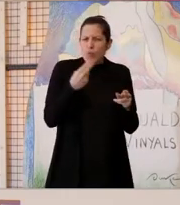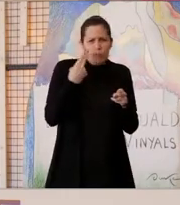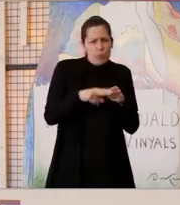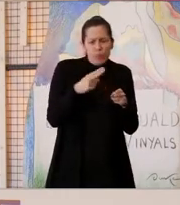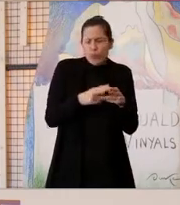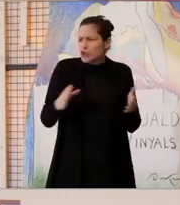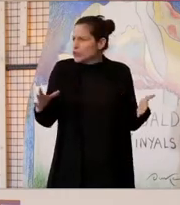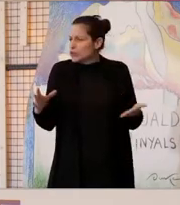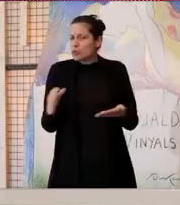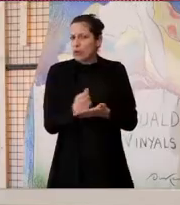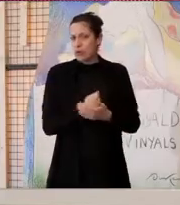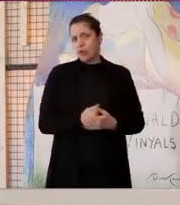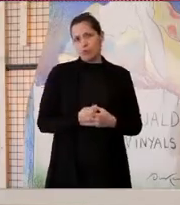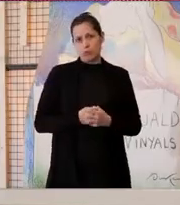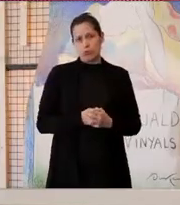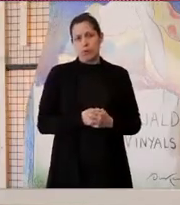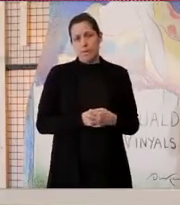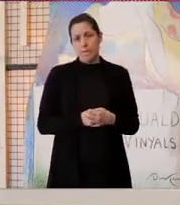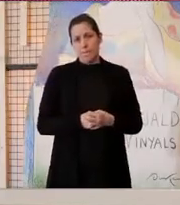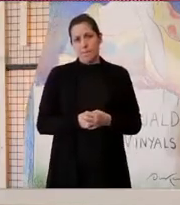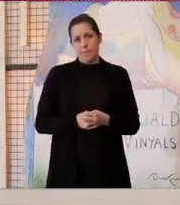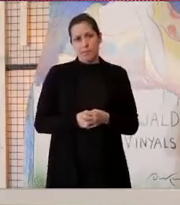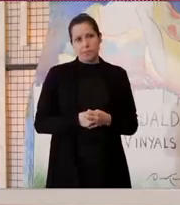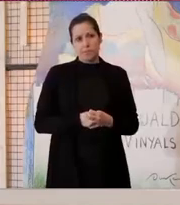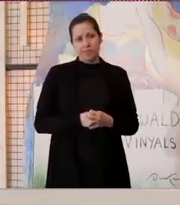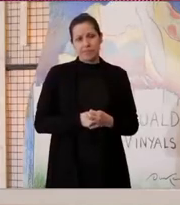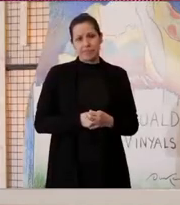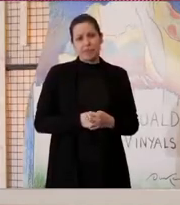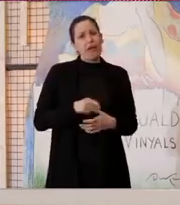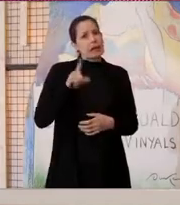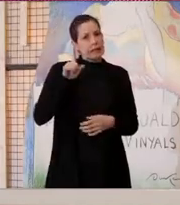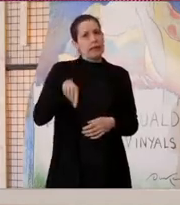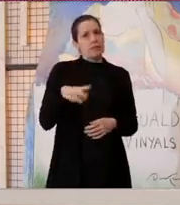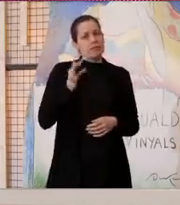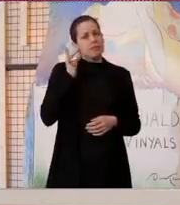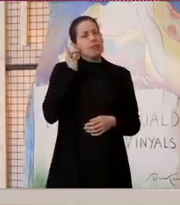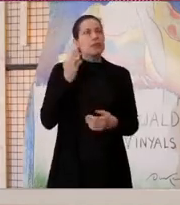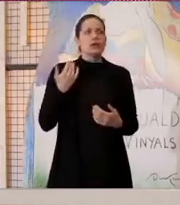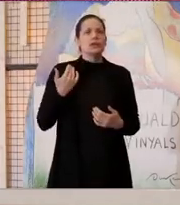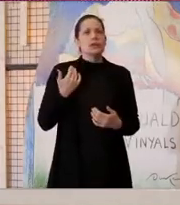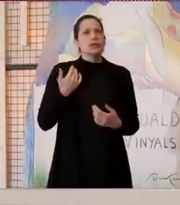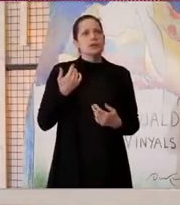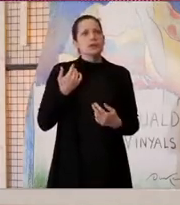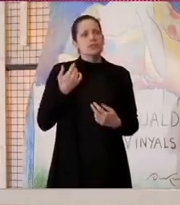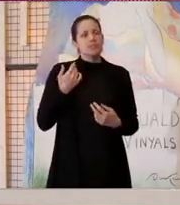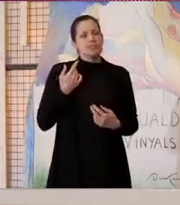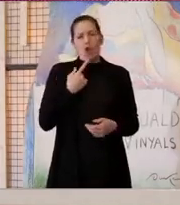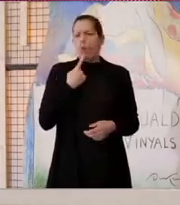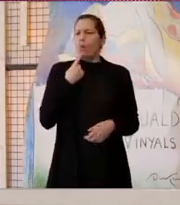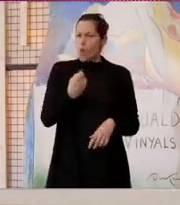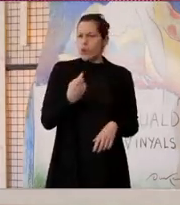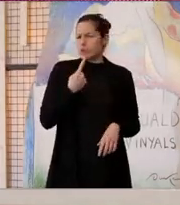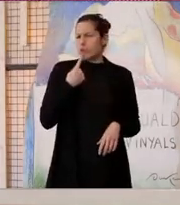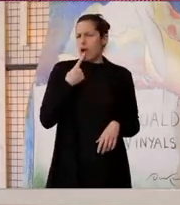Pues y luego las mujeres también pues nos cuesta mucho si somos feministas